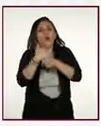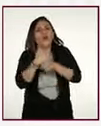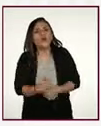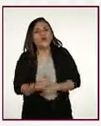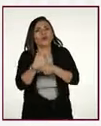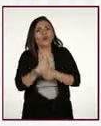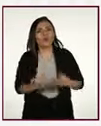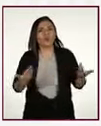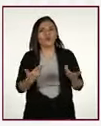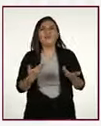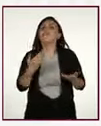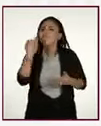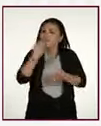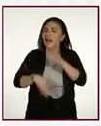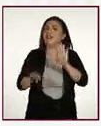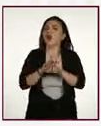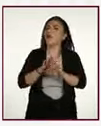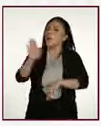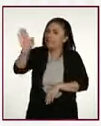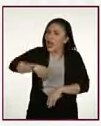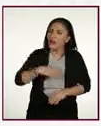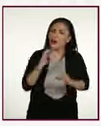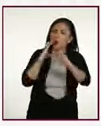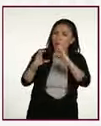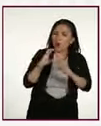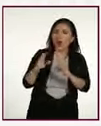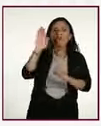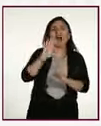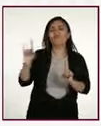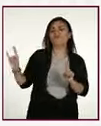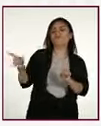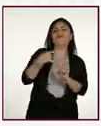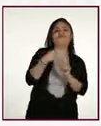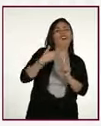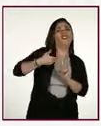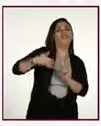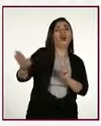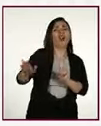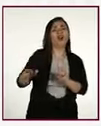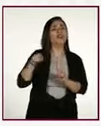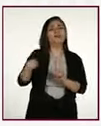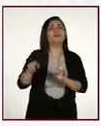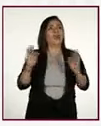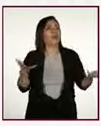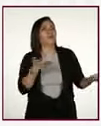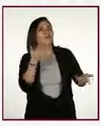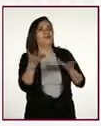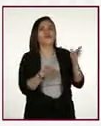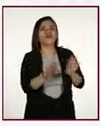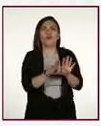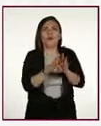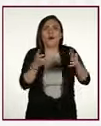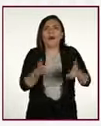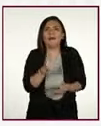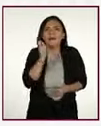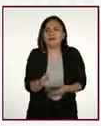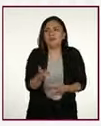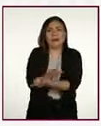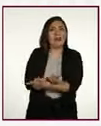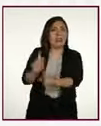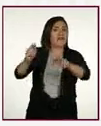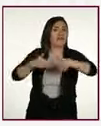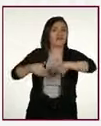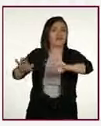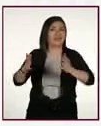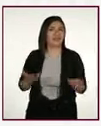vez de abrirle la puerta y darle la mano, le estamos cerrando la puerta y le estamos dejando pues hacer lo que sea. Libre ¿no?